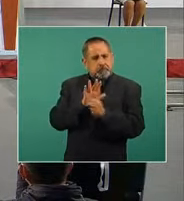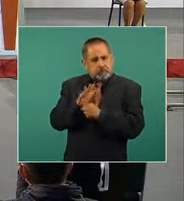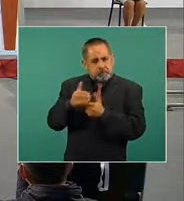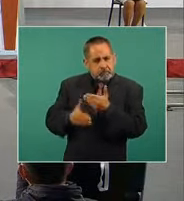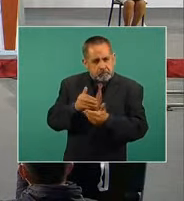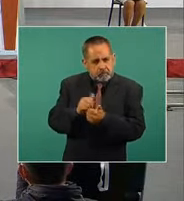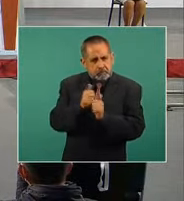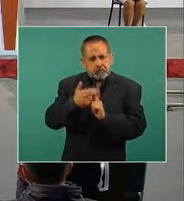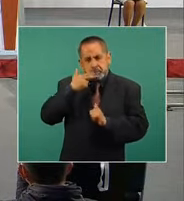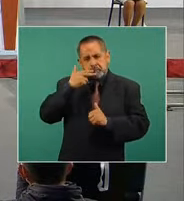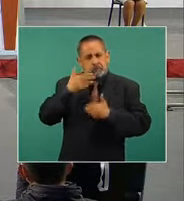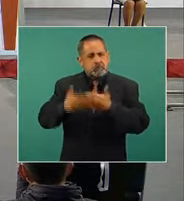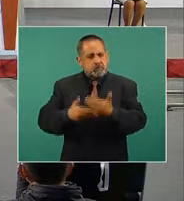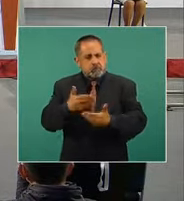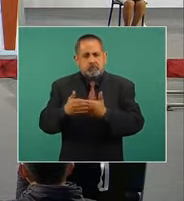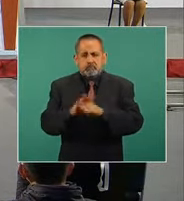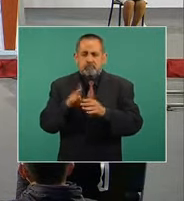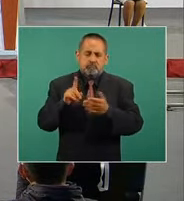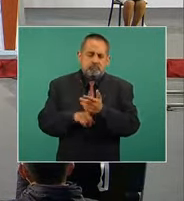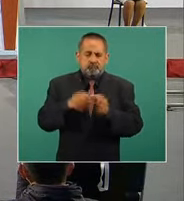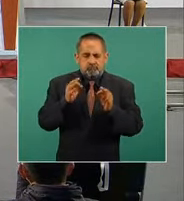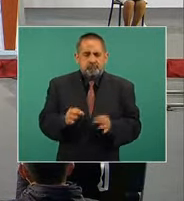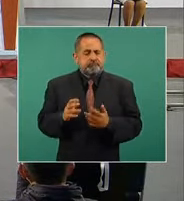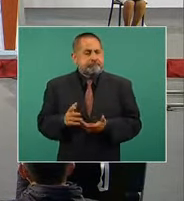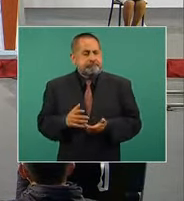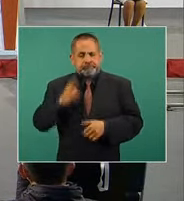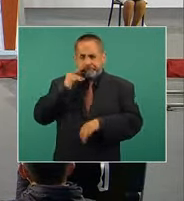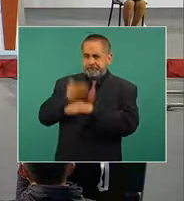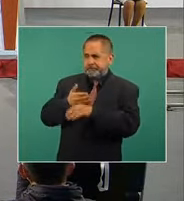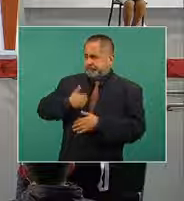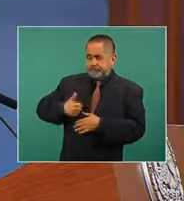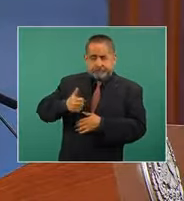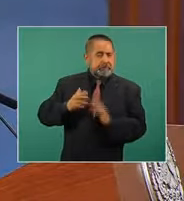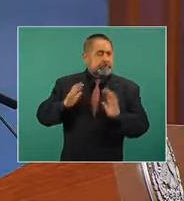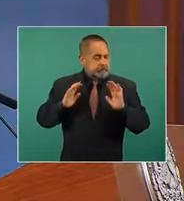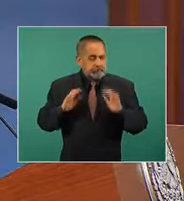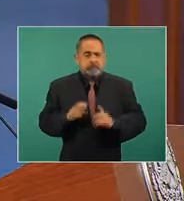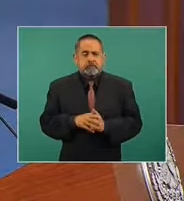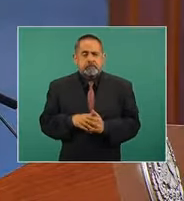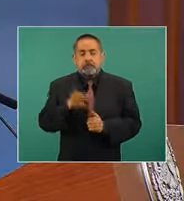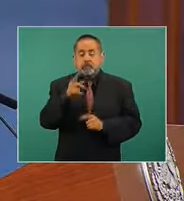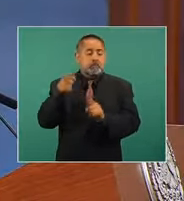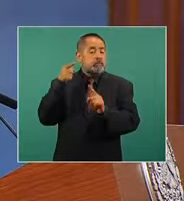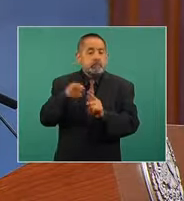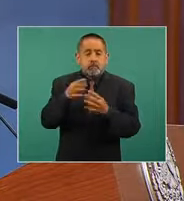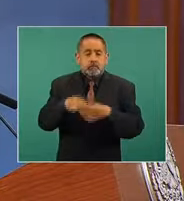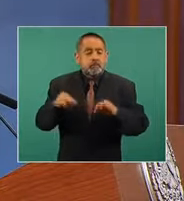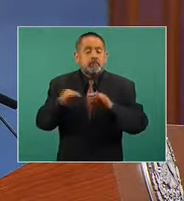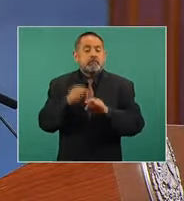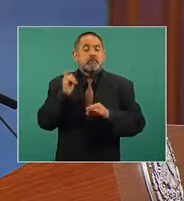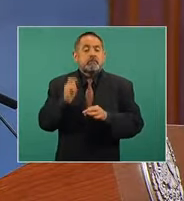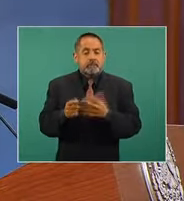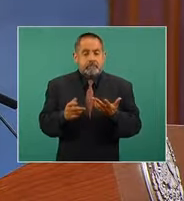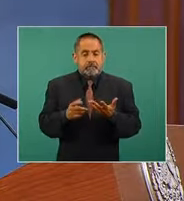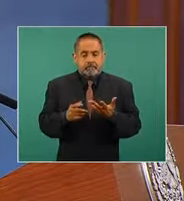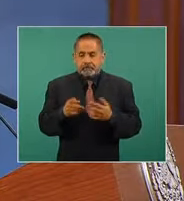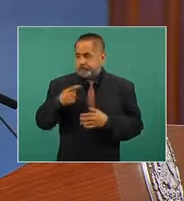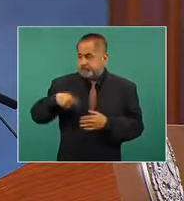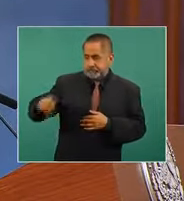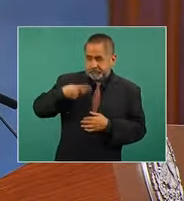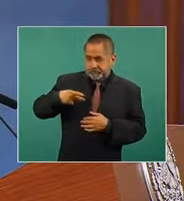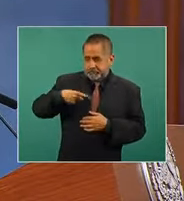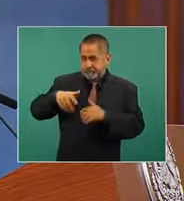programa, tanto en la parte jurídica, judicial y de responsabilidades, pero sobre todo lo que nos importa es también ya devolver a la